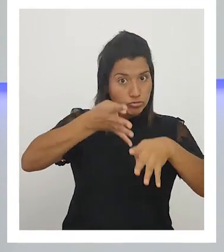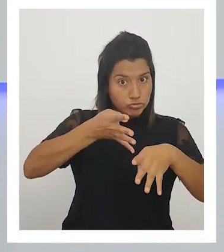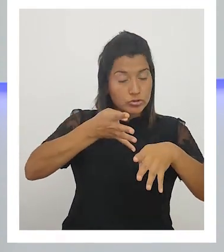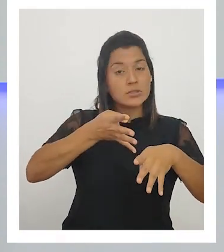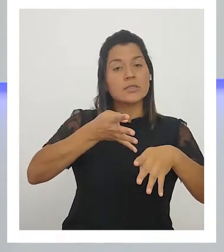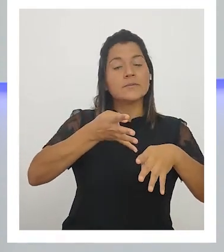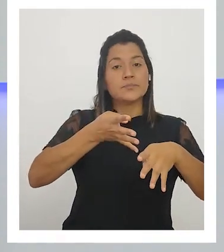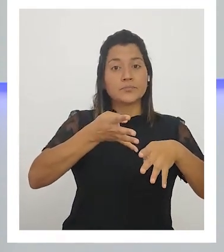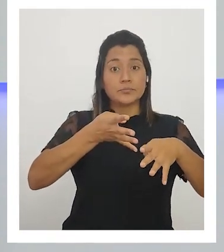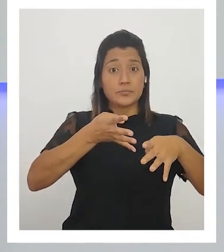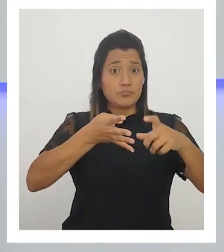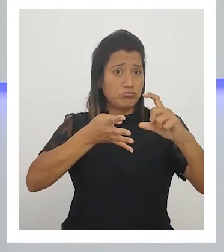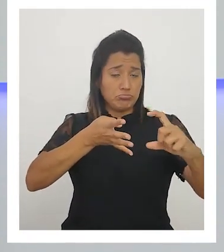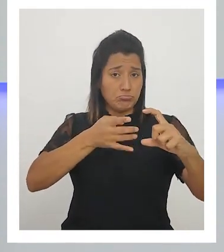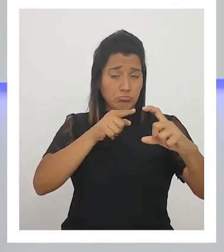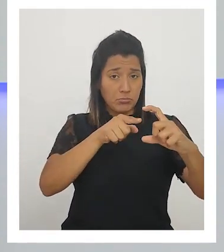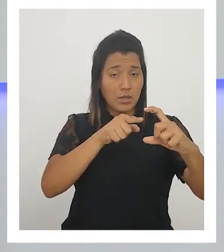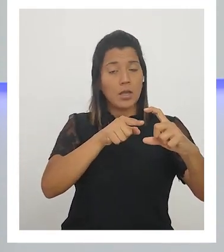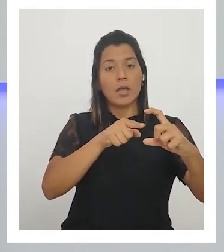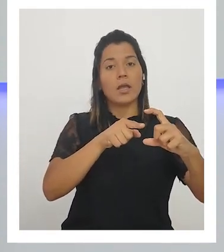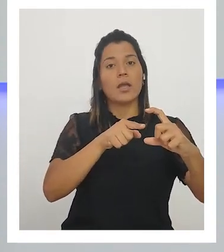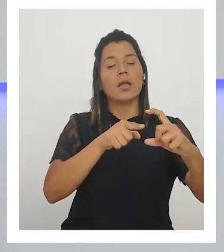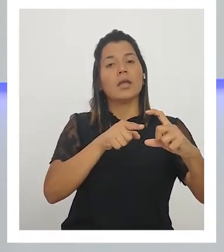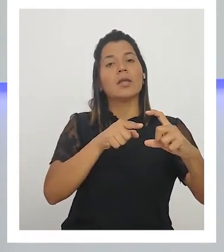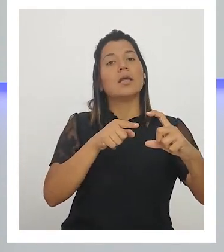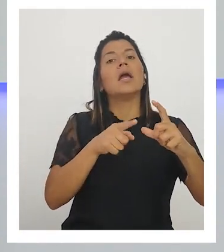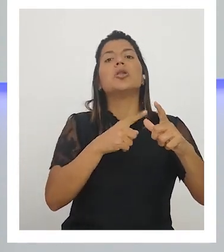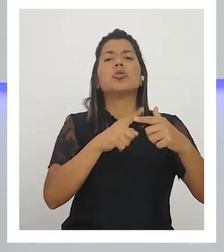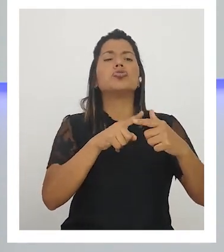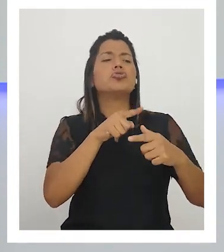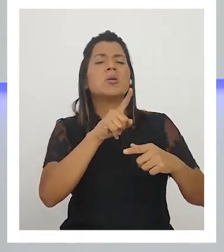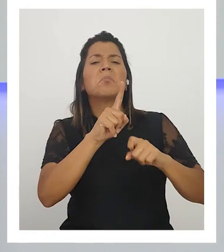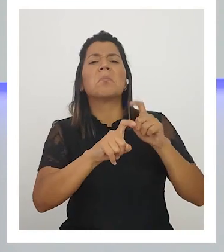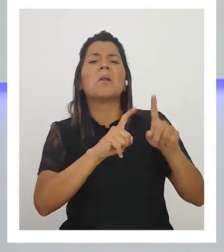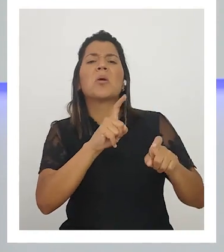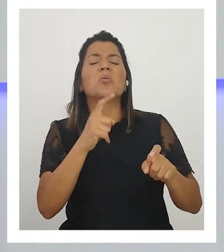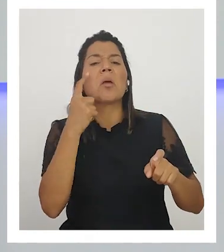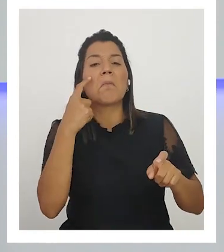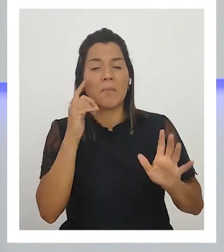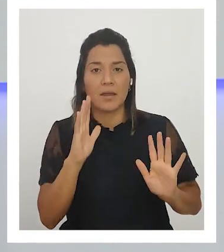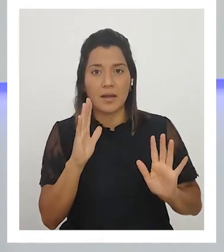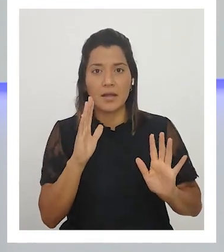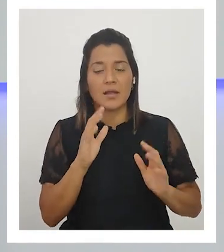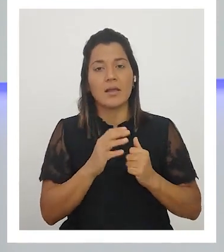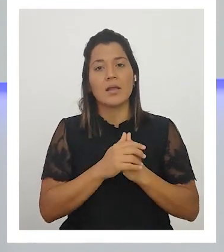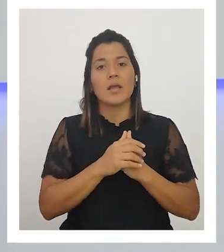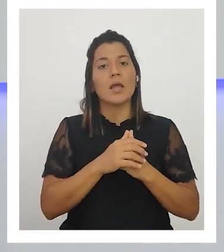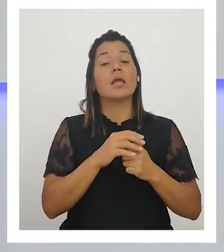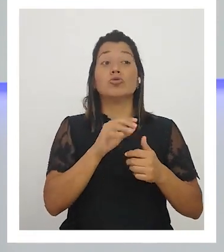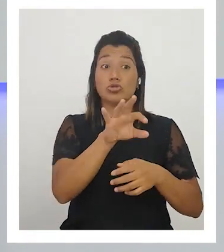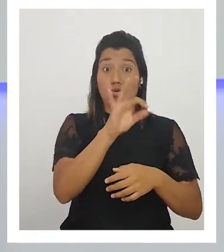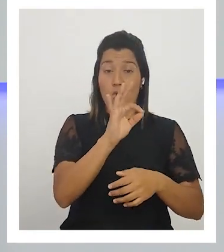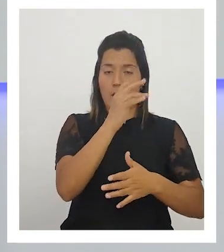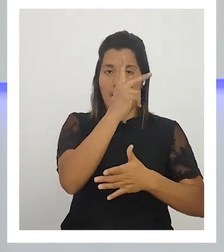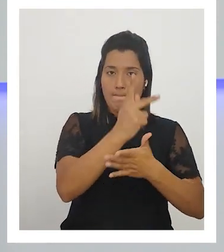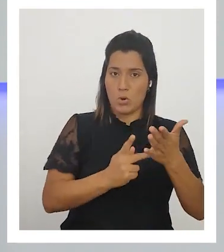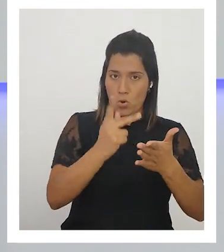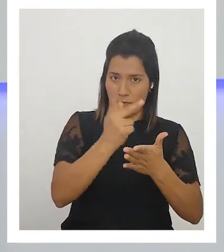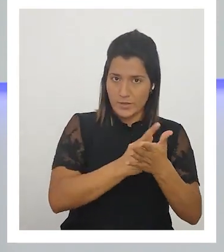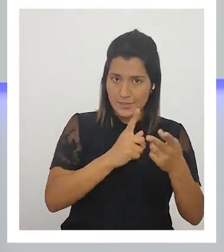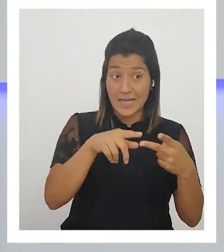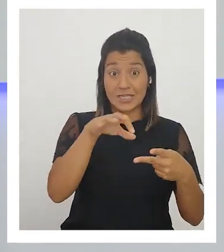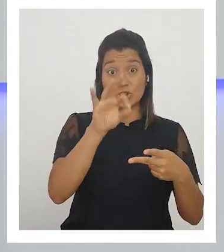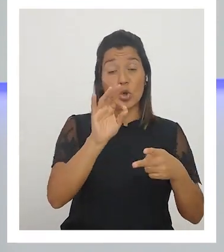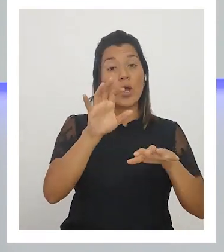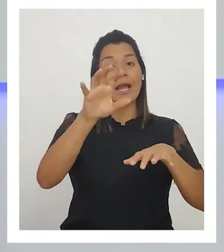icono, el módulo de consulta que les permite ver, escogiendo la provincia y el cantón que